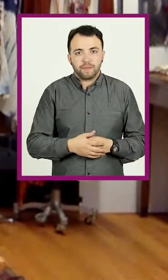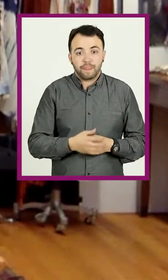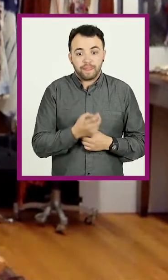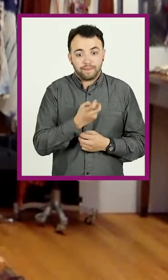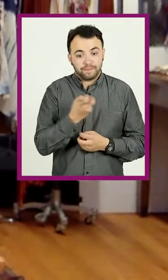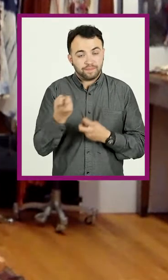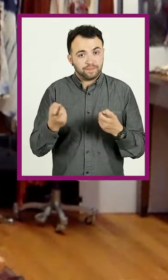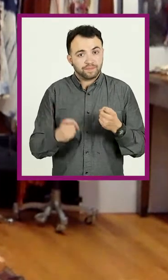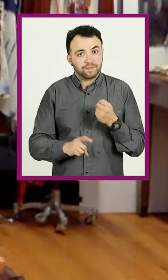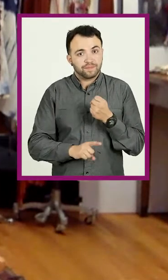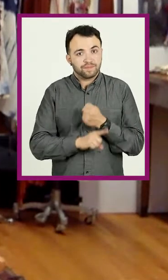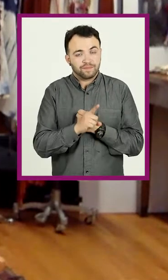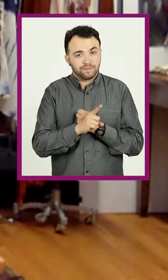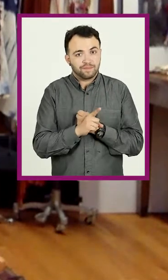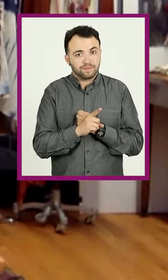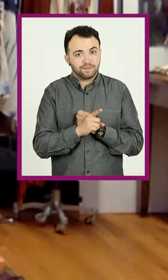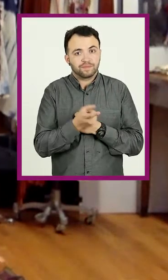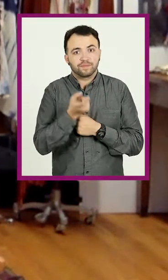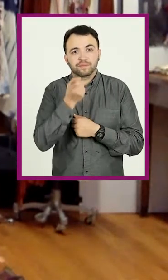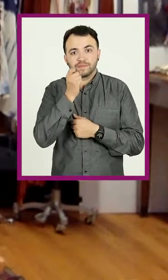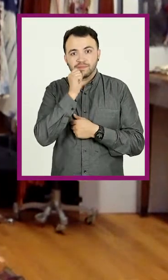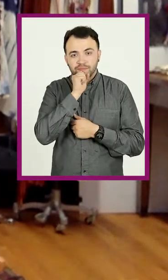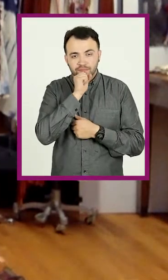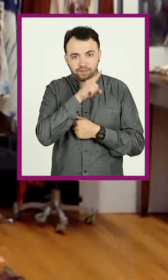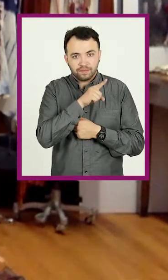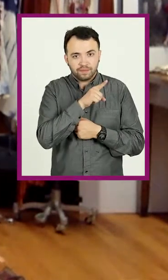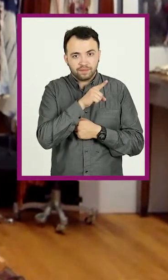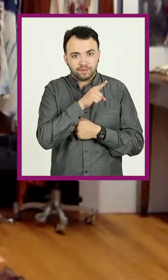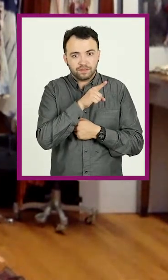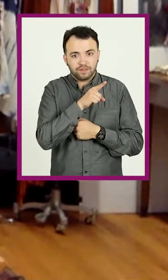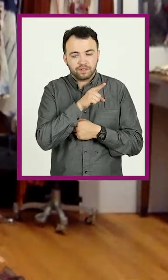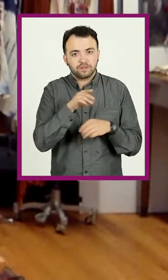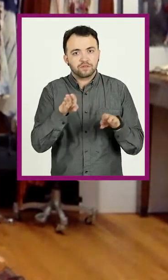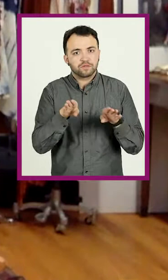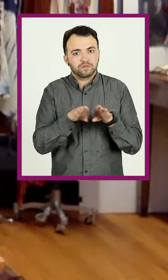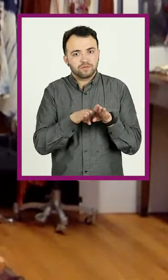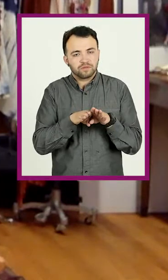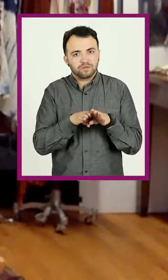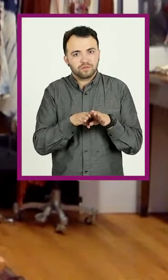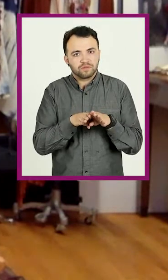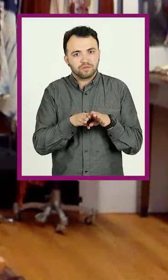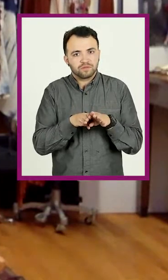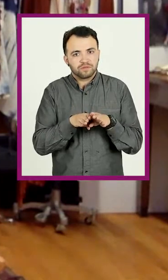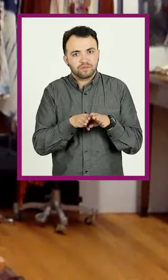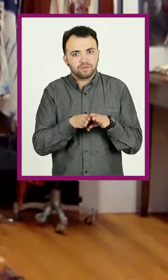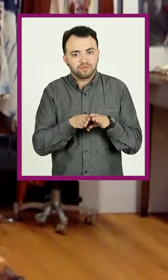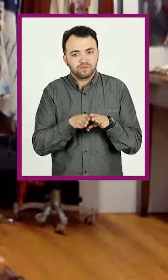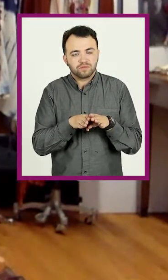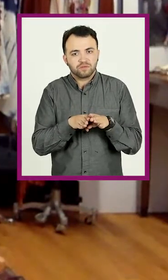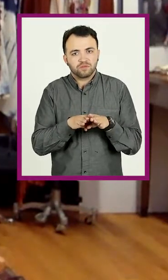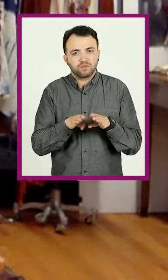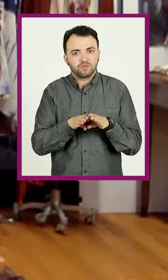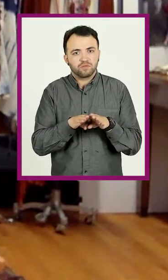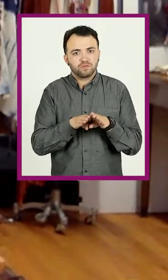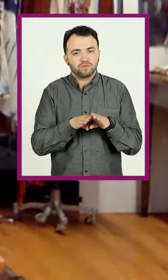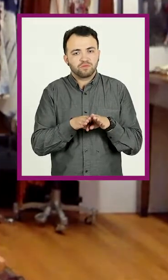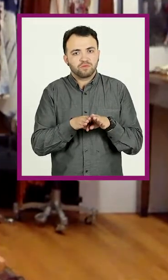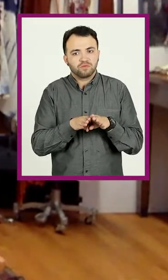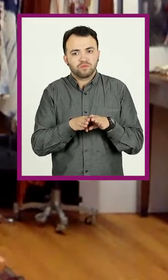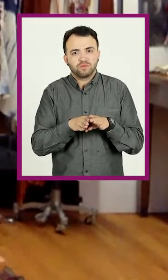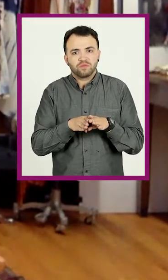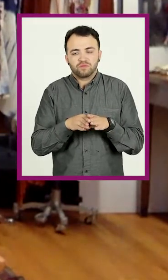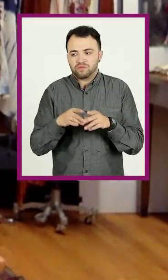Estos problemas han provocado también, por ejemplo, el desplazamiento obligado, forzado de